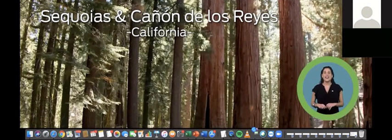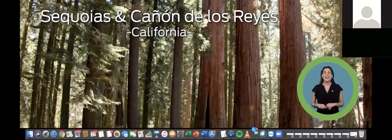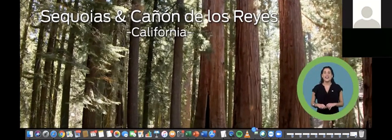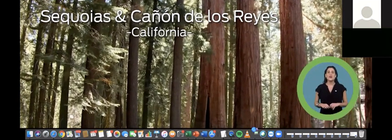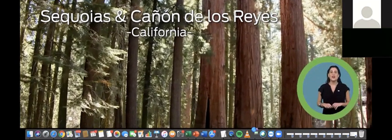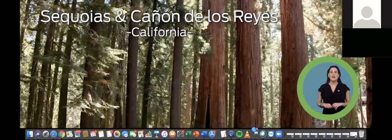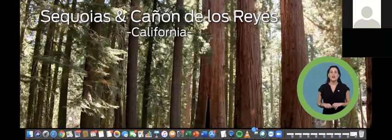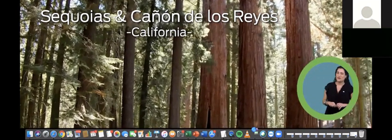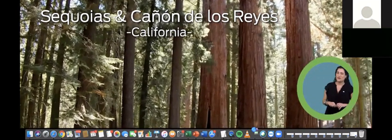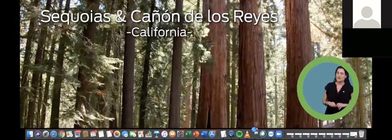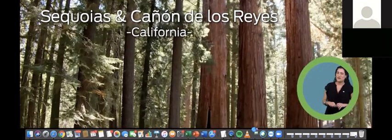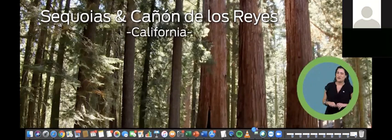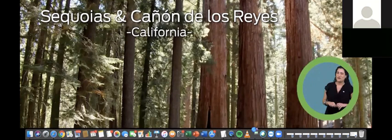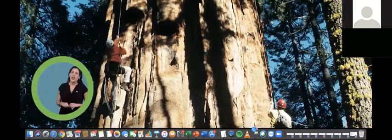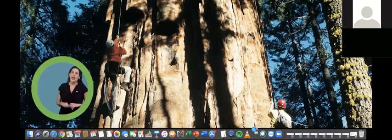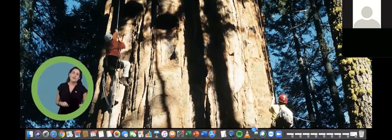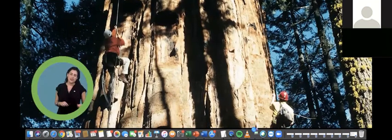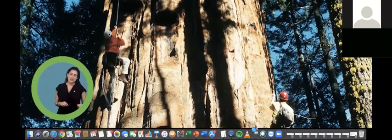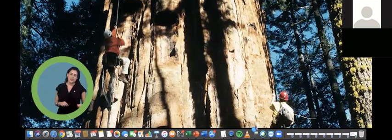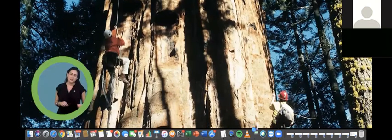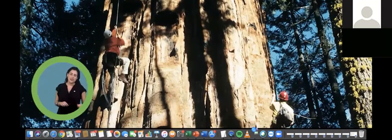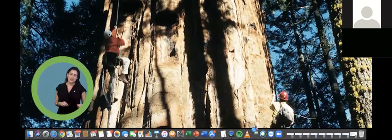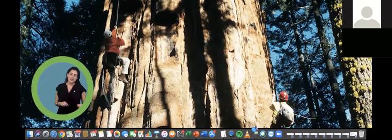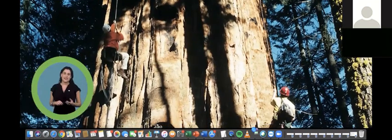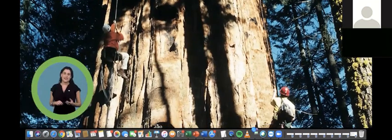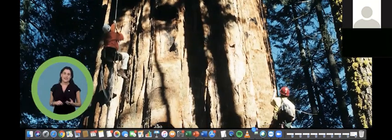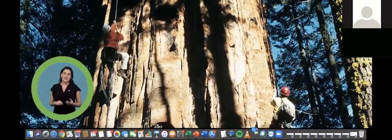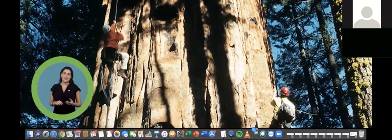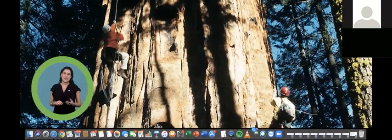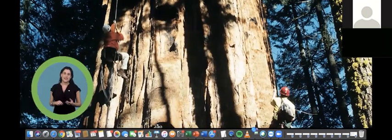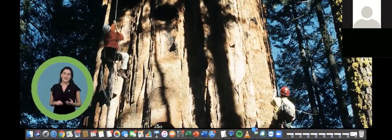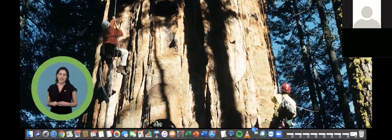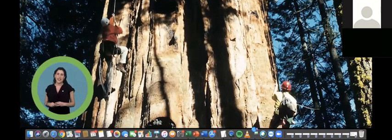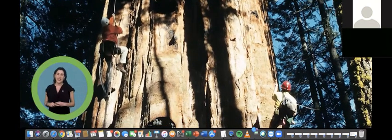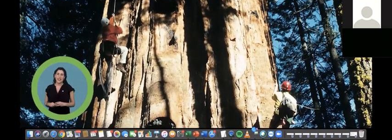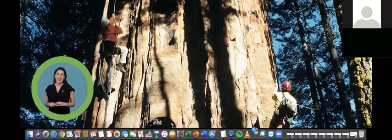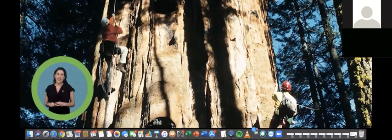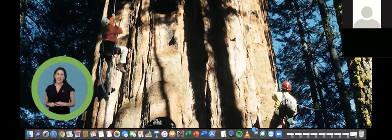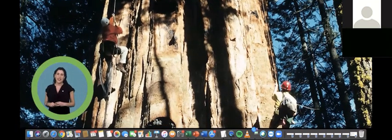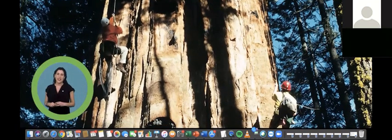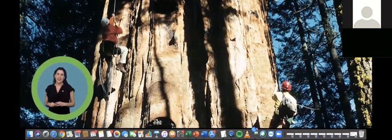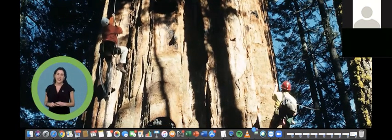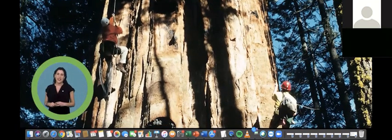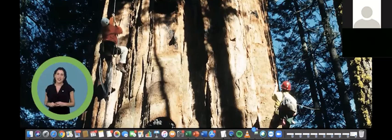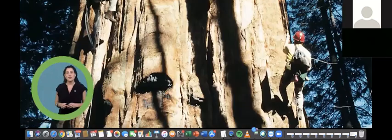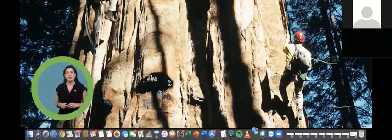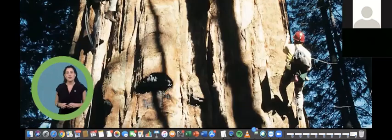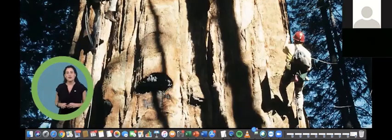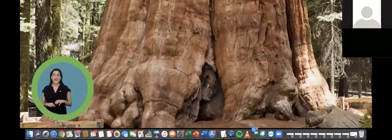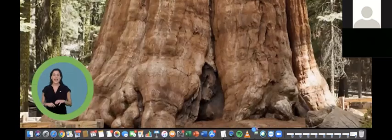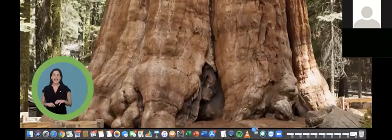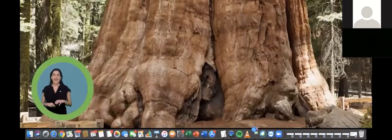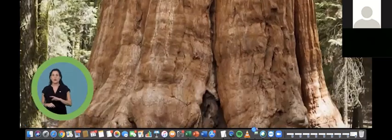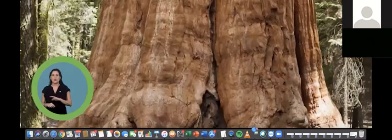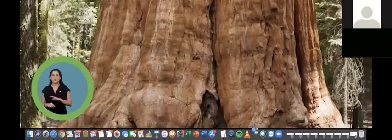estar lleno de secoyas, los árboles más altos del mundo. De hecho, aquí se encuentra el General Sherman. Este es el árbol más